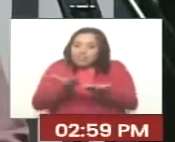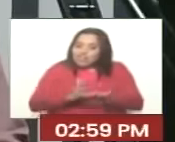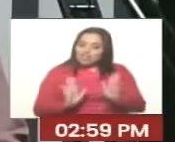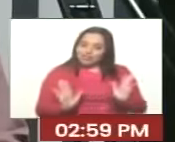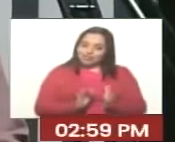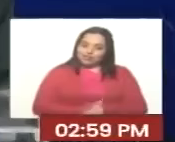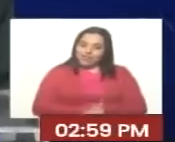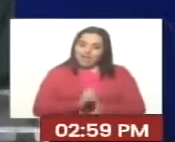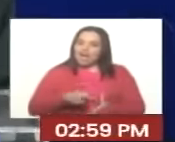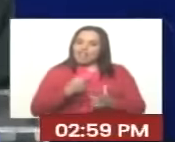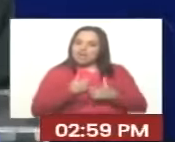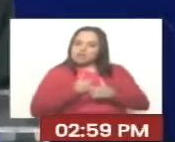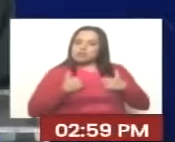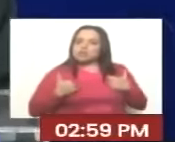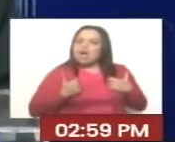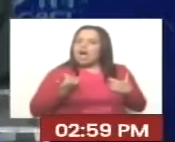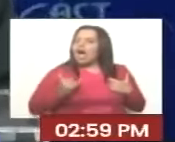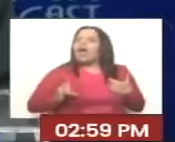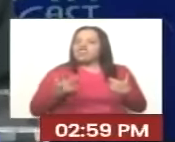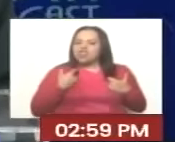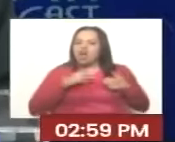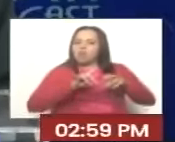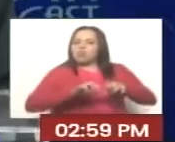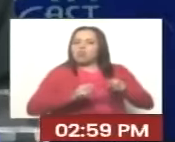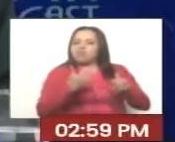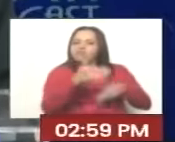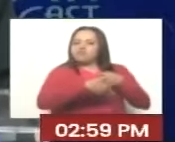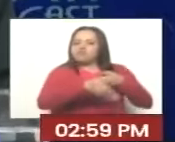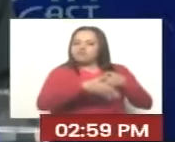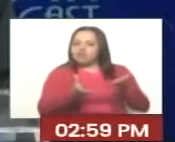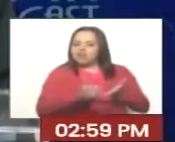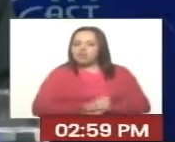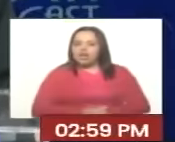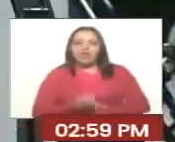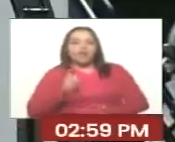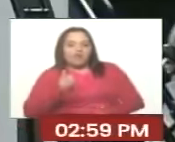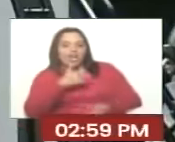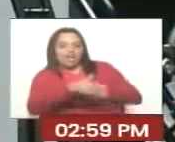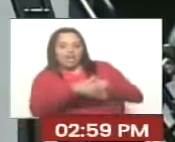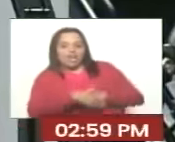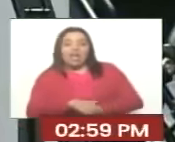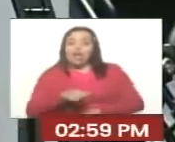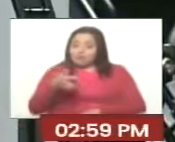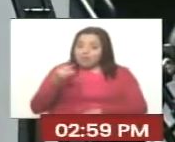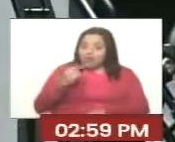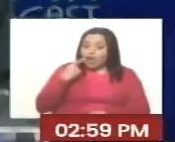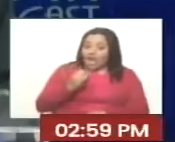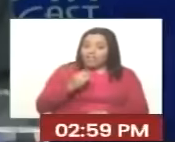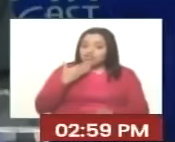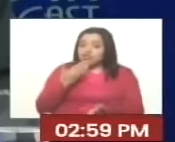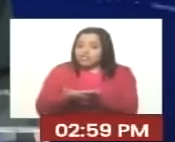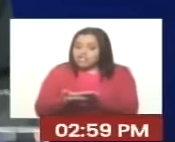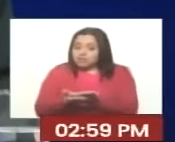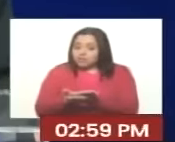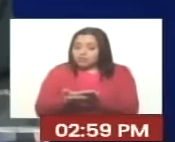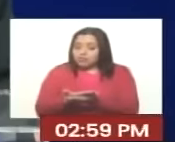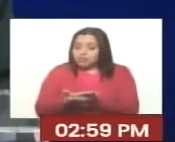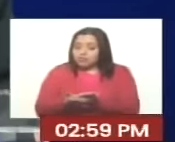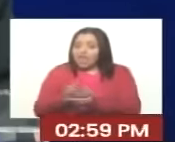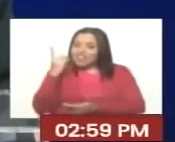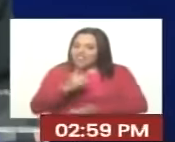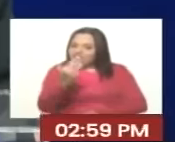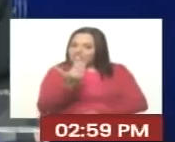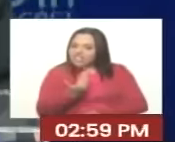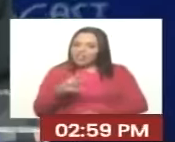se envalentonó, dio esas declaraciones. Cualquiera en redes dice cualquier cosa. Pero no, pero ella tiene una solicitud. Okay. Ella tiene que venir